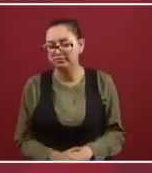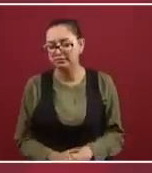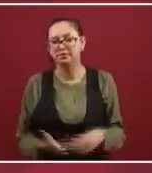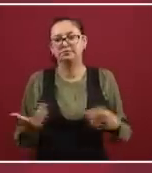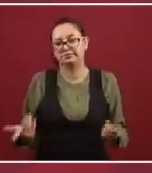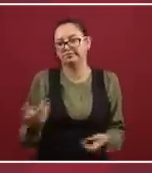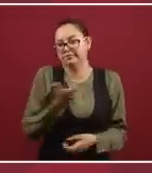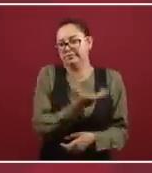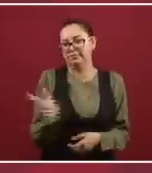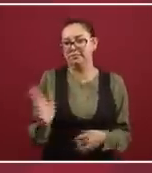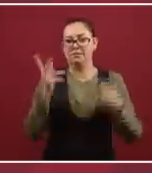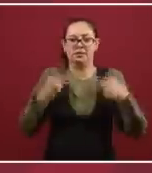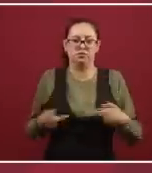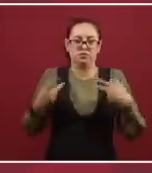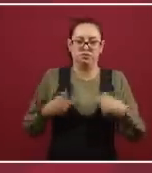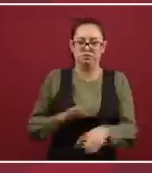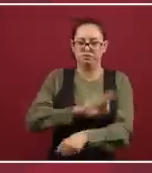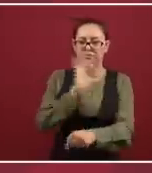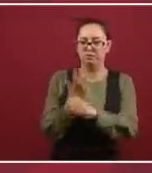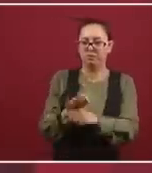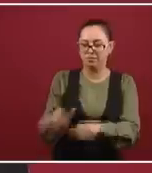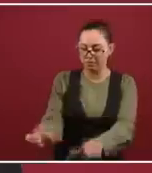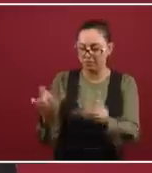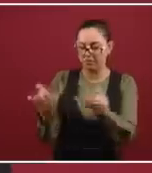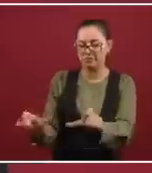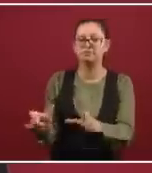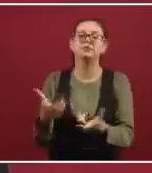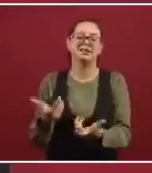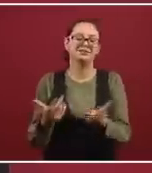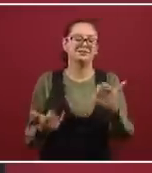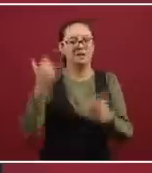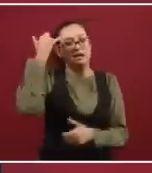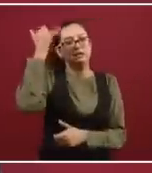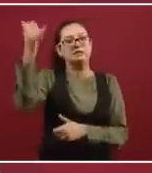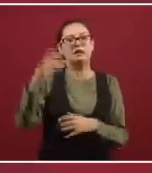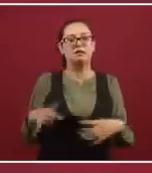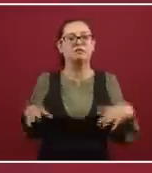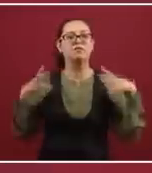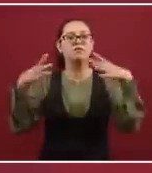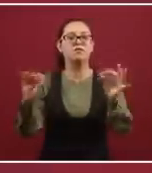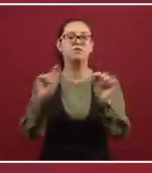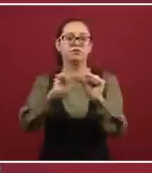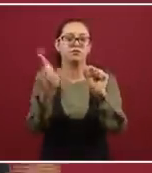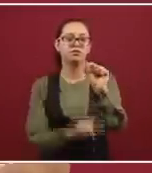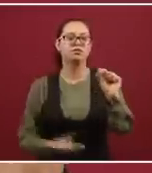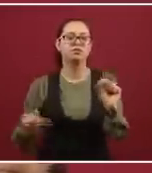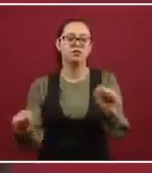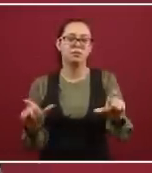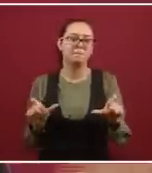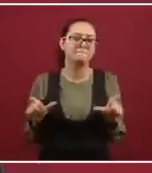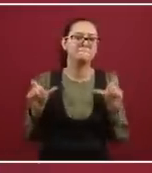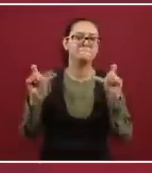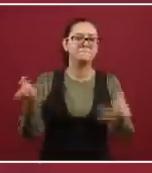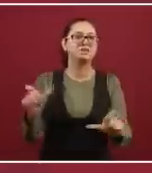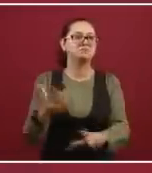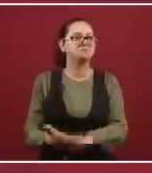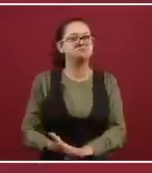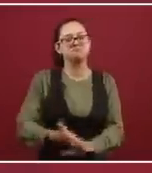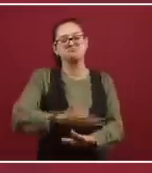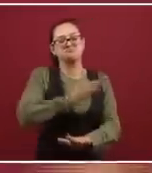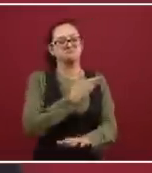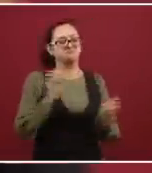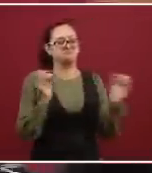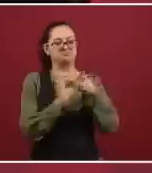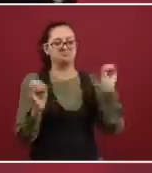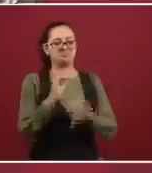ciudadanos, por eso lo de la Guardia Nacional, que no existía,